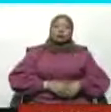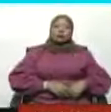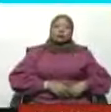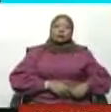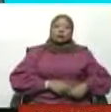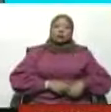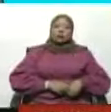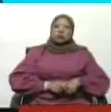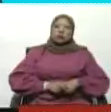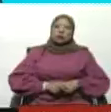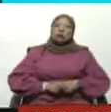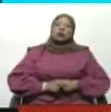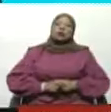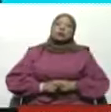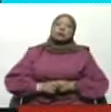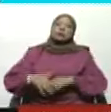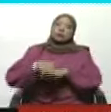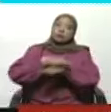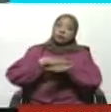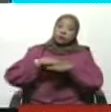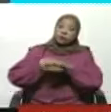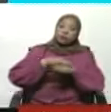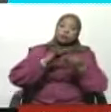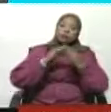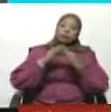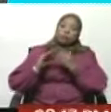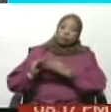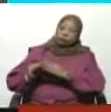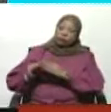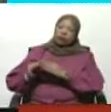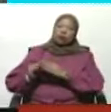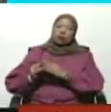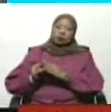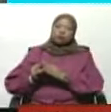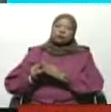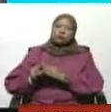el Ministerio de las Comunas, si algo debe ser